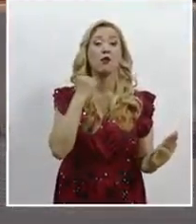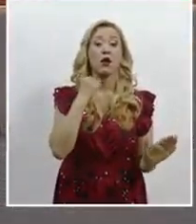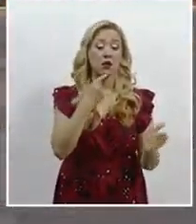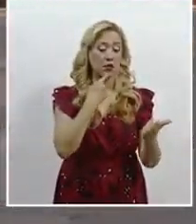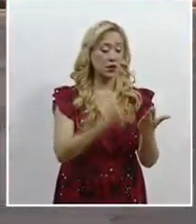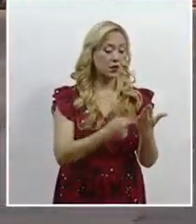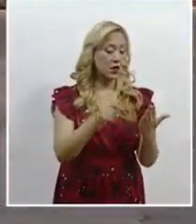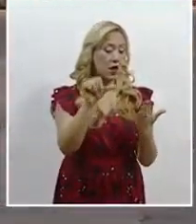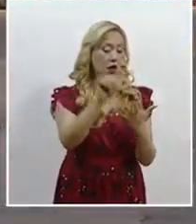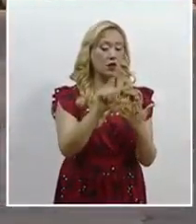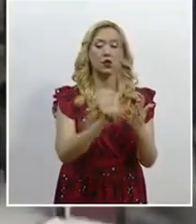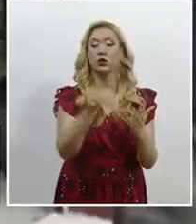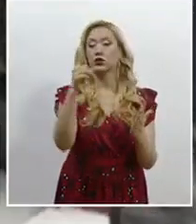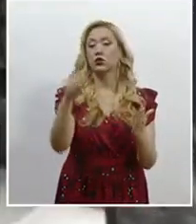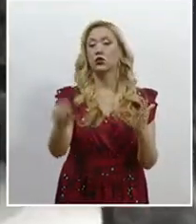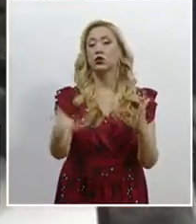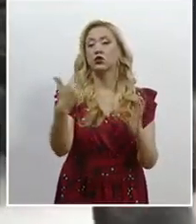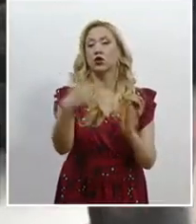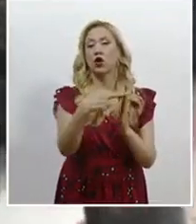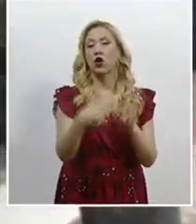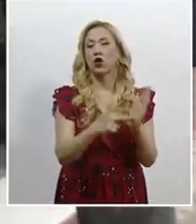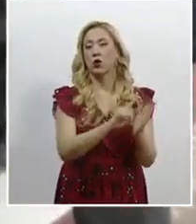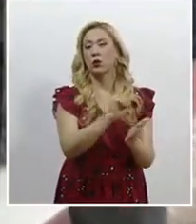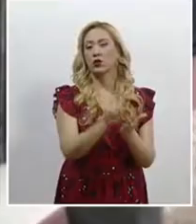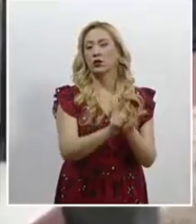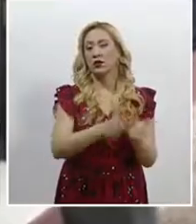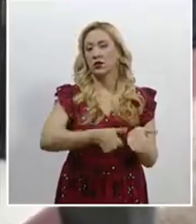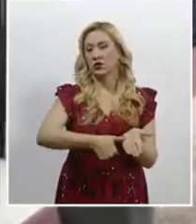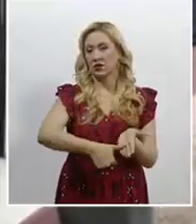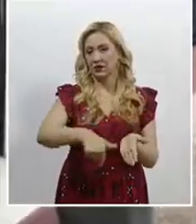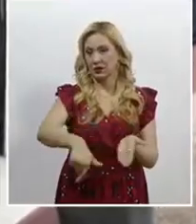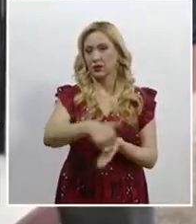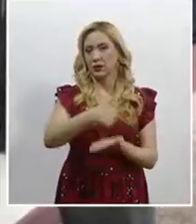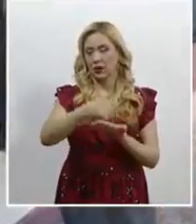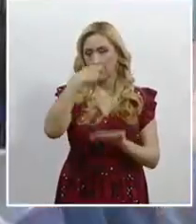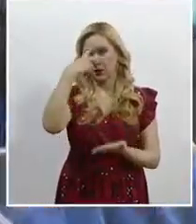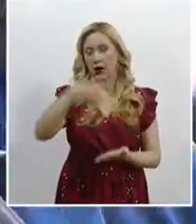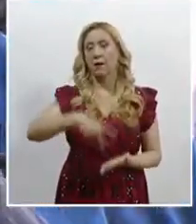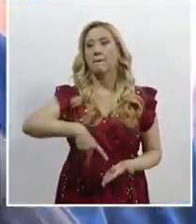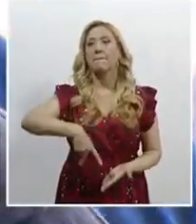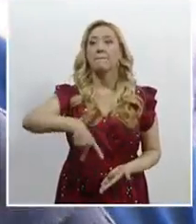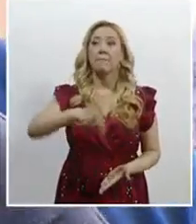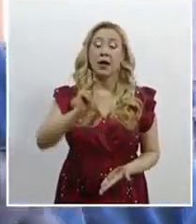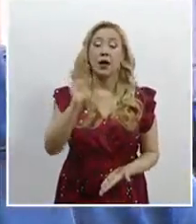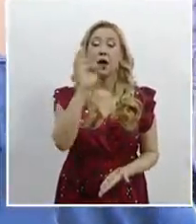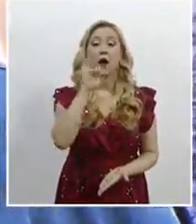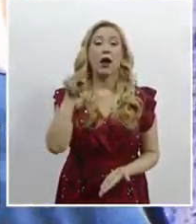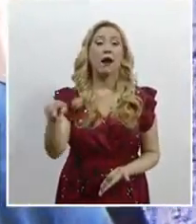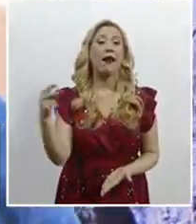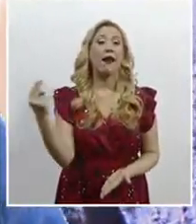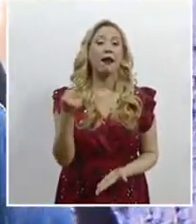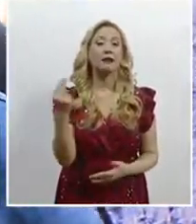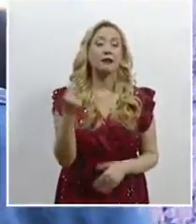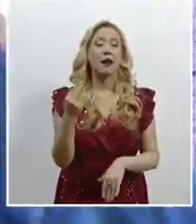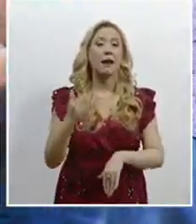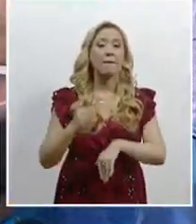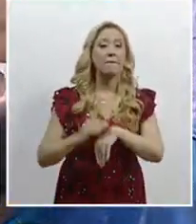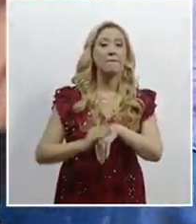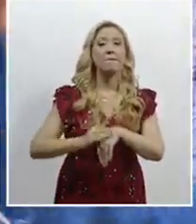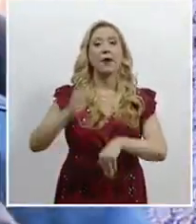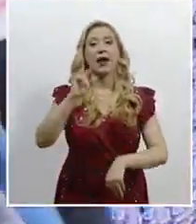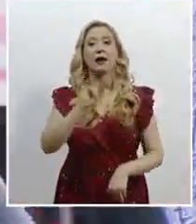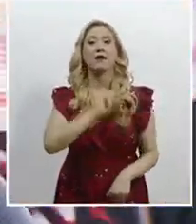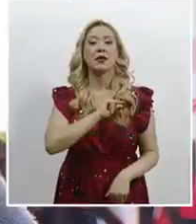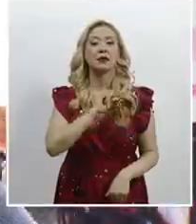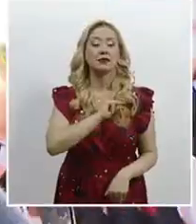artículo 112 del Código de Procedimientos Civiles de la capital del país para estimar que el adulto mayor cuenta con una defensa adecuada, pues